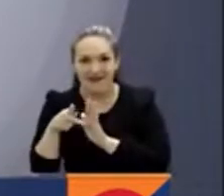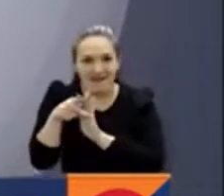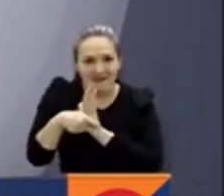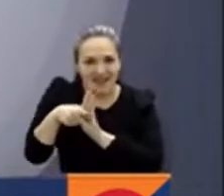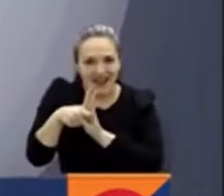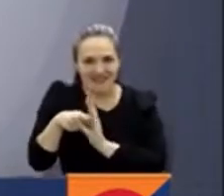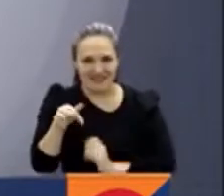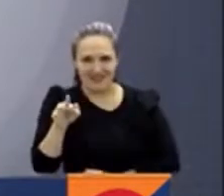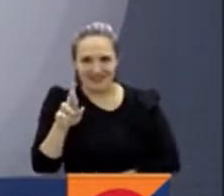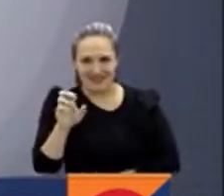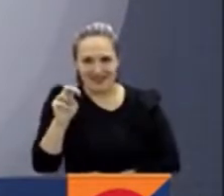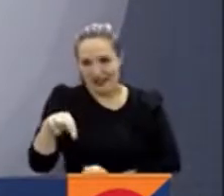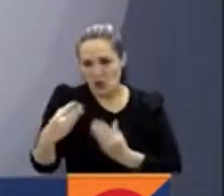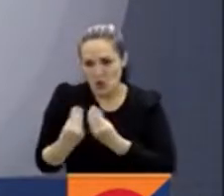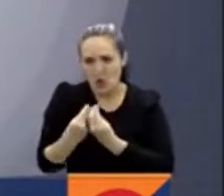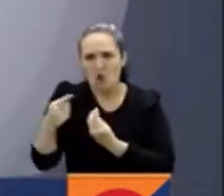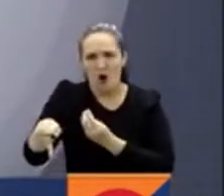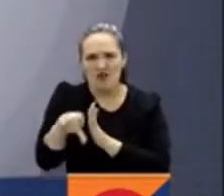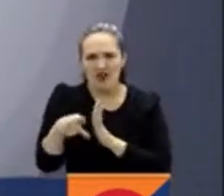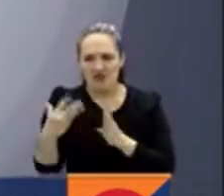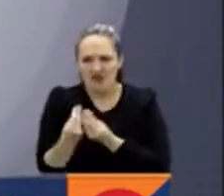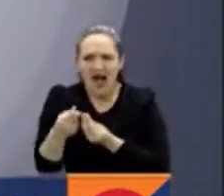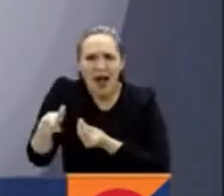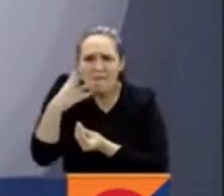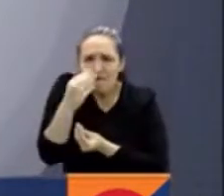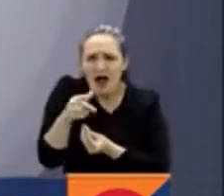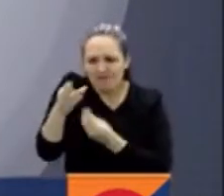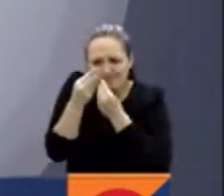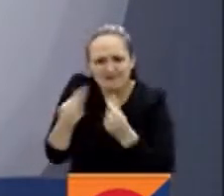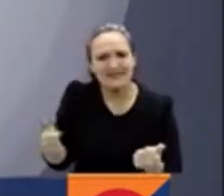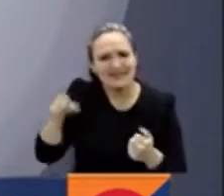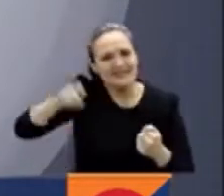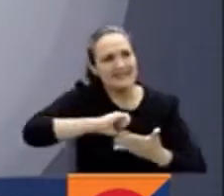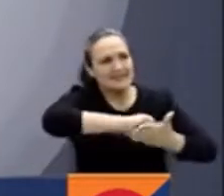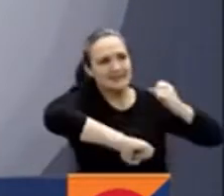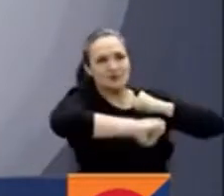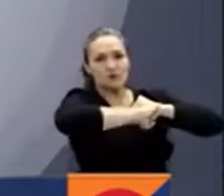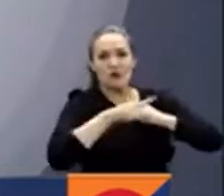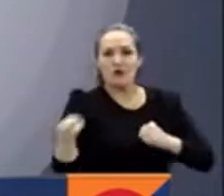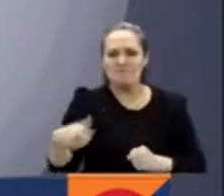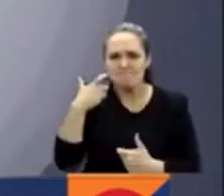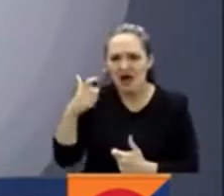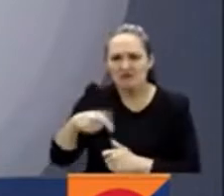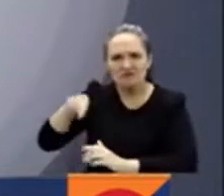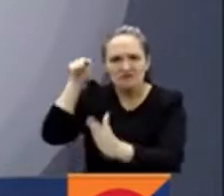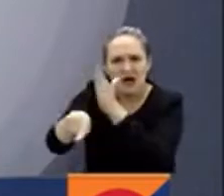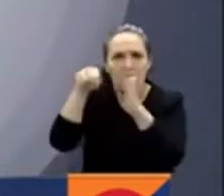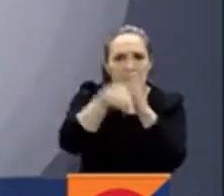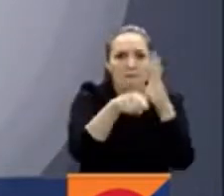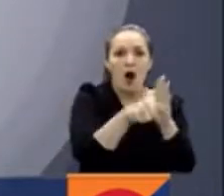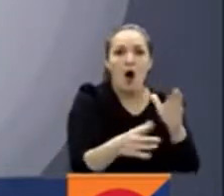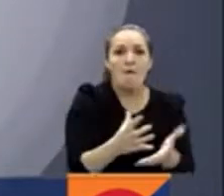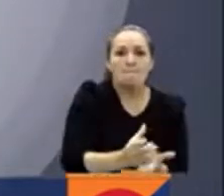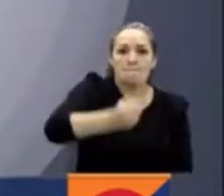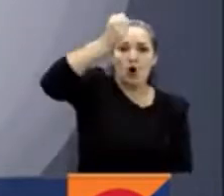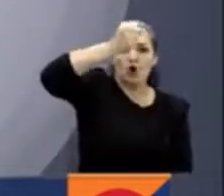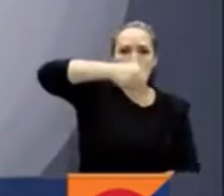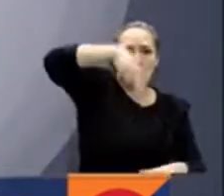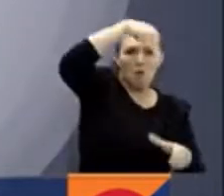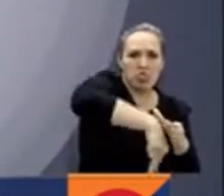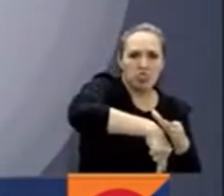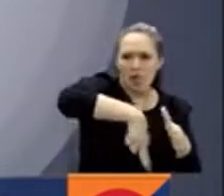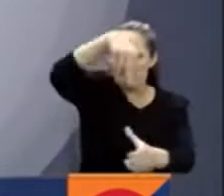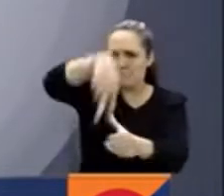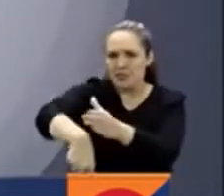como el Tren de Aragua, que serían los posibles responsables de estos macabros hallazgos en bolsas en diferentes zonas de la